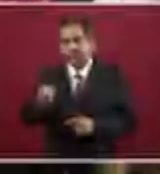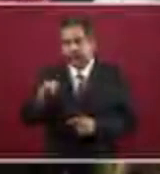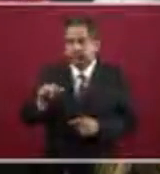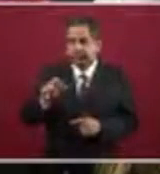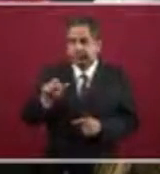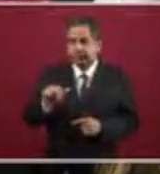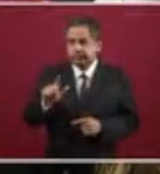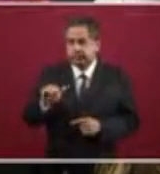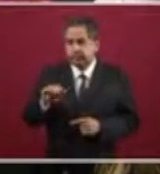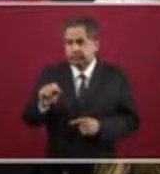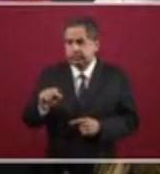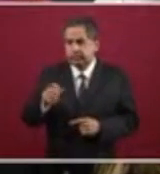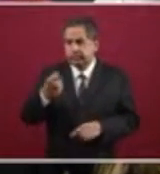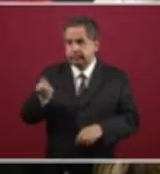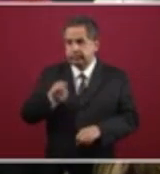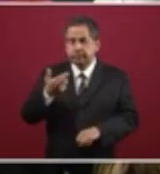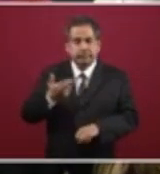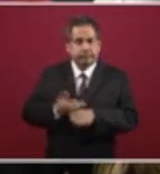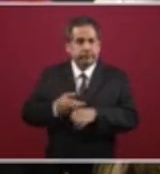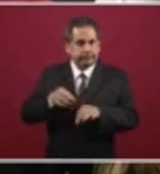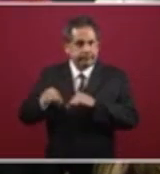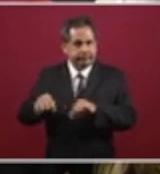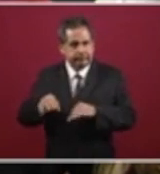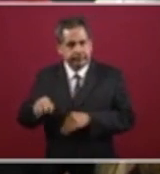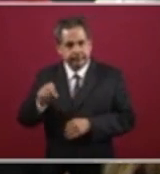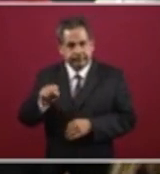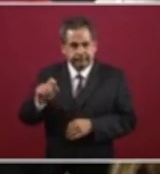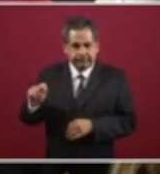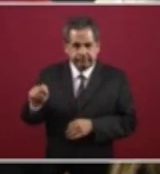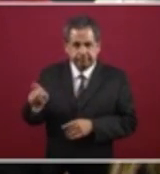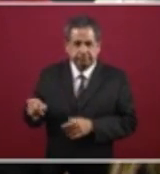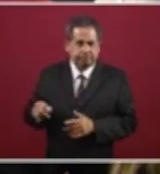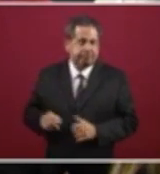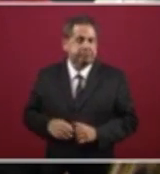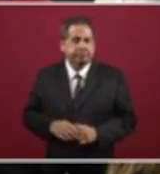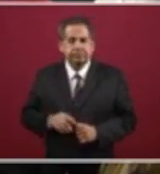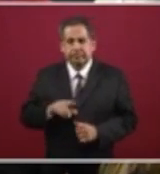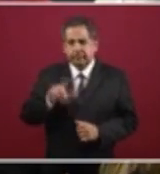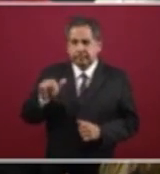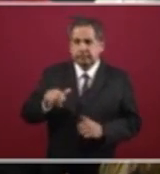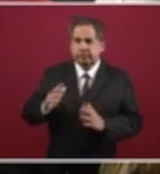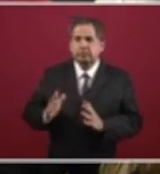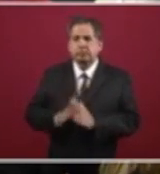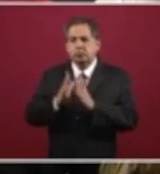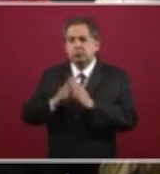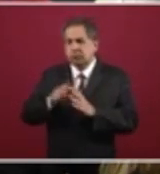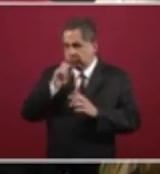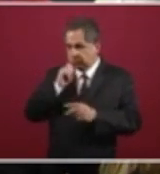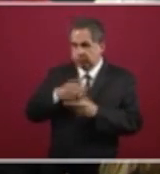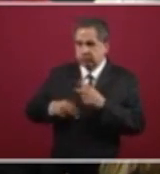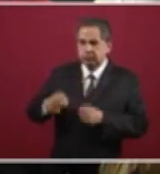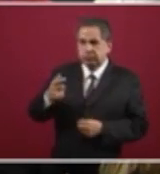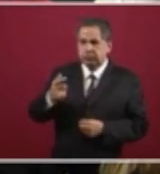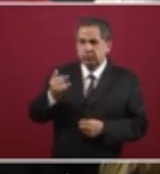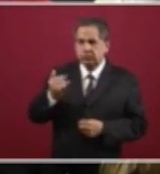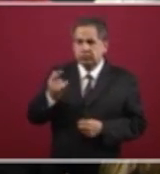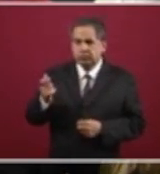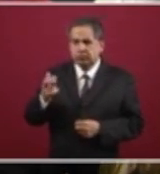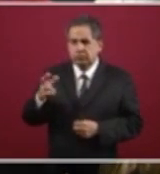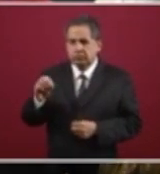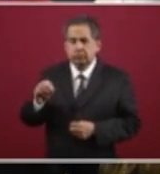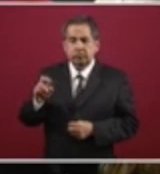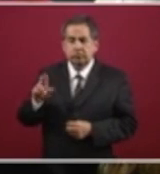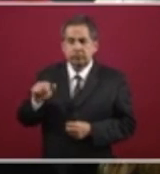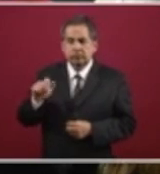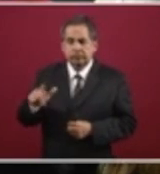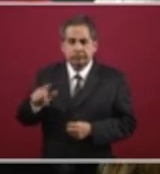Luisa Alcalde, secretaria del Trabajo, y luego participaría también Guillermo Rafael Santiago,